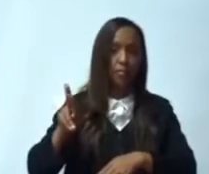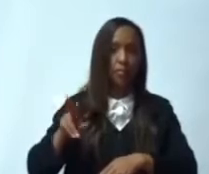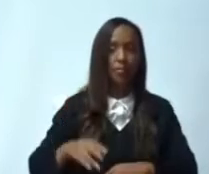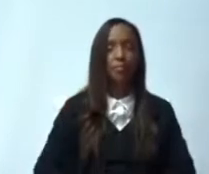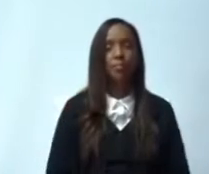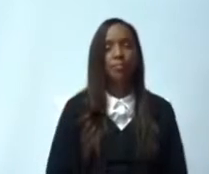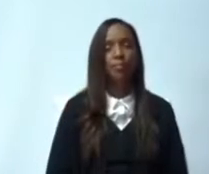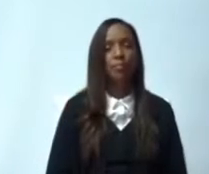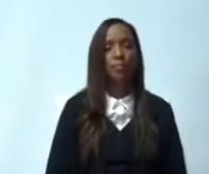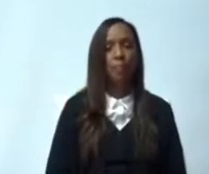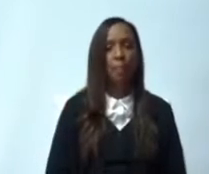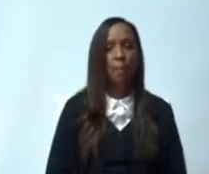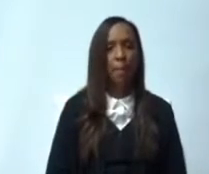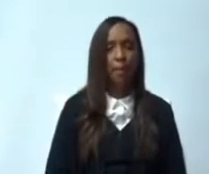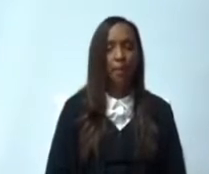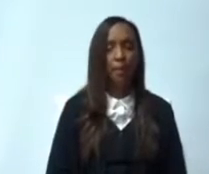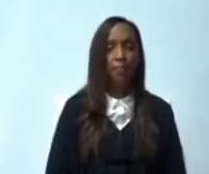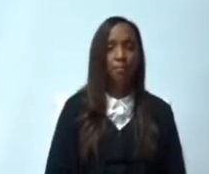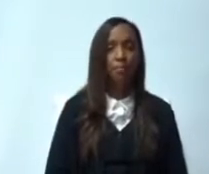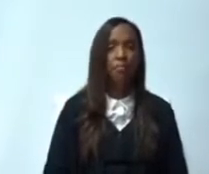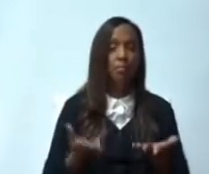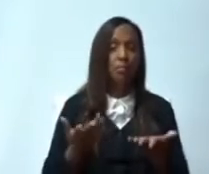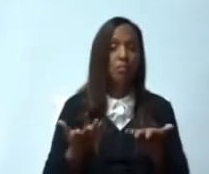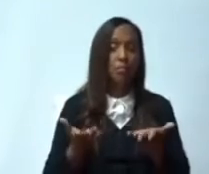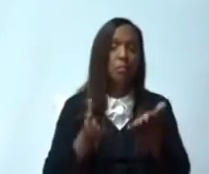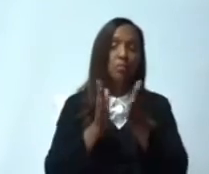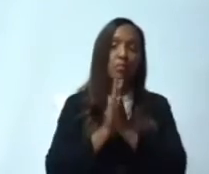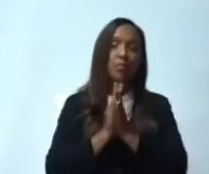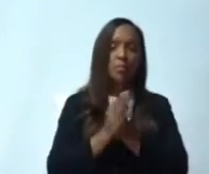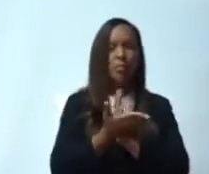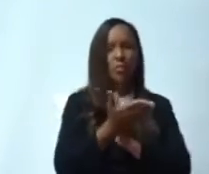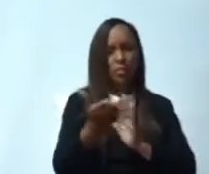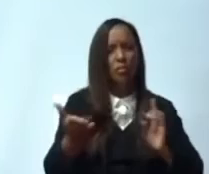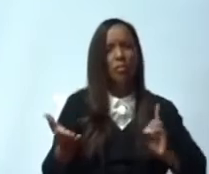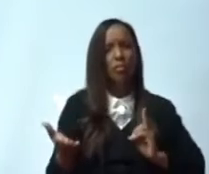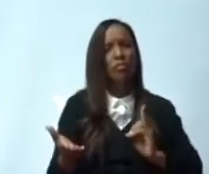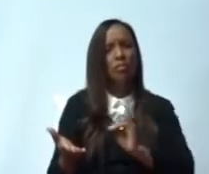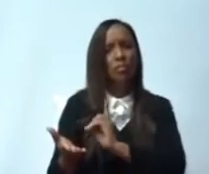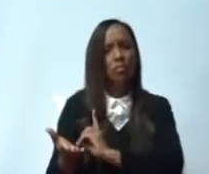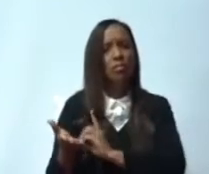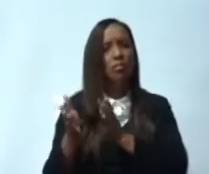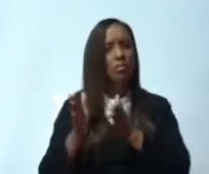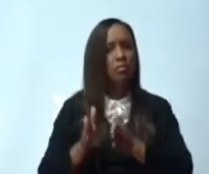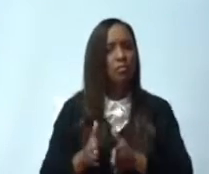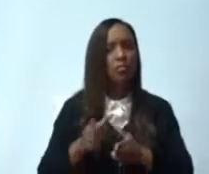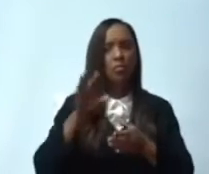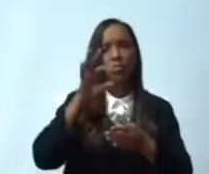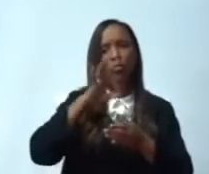esta institución. Así que le pedimos a los diputados y diputadas que voten en favor de esta